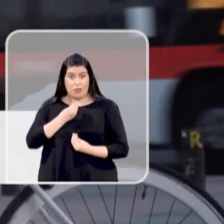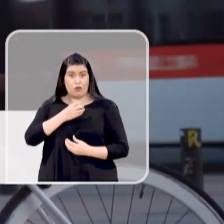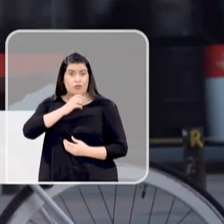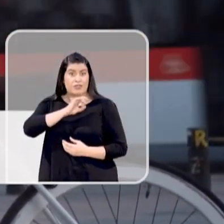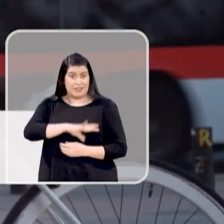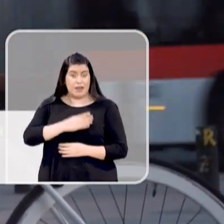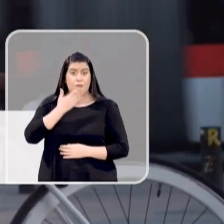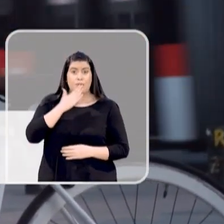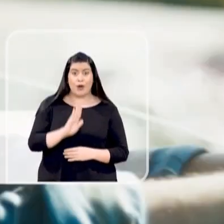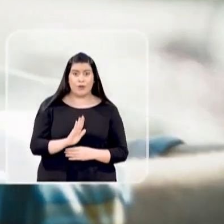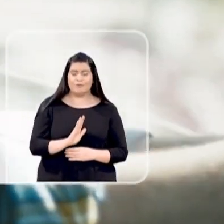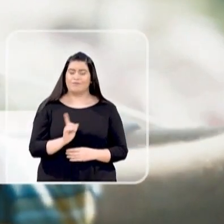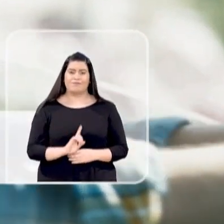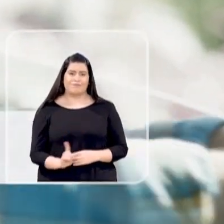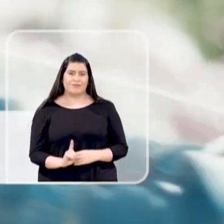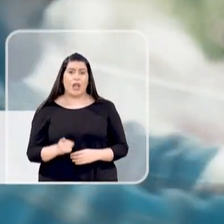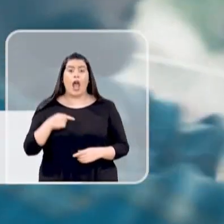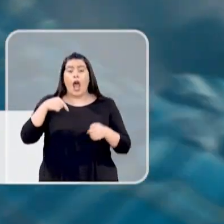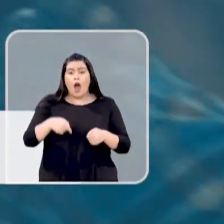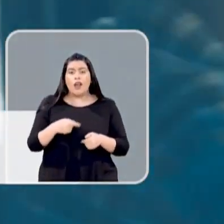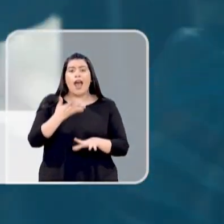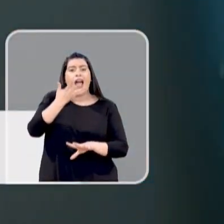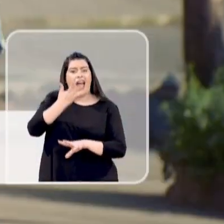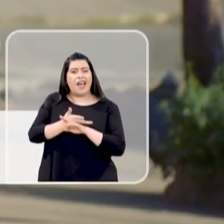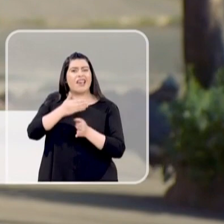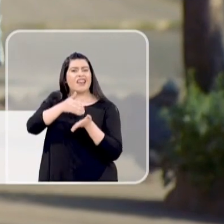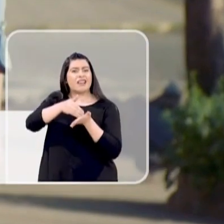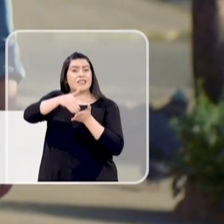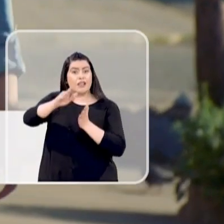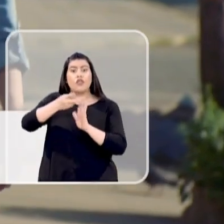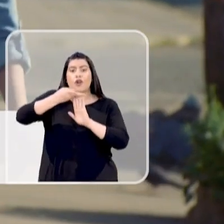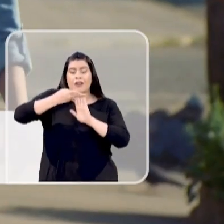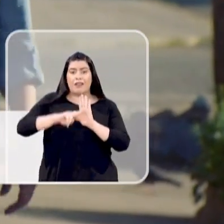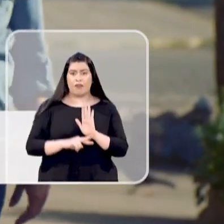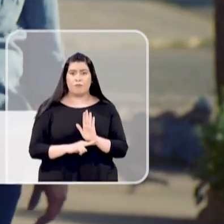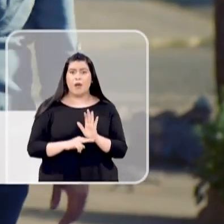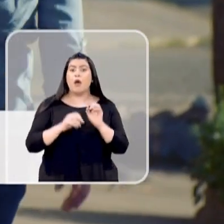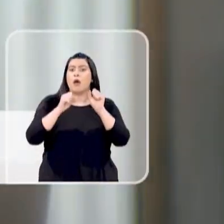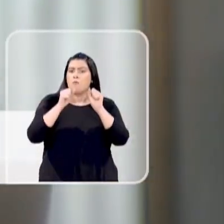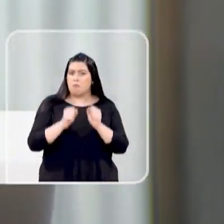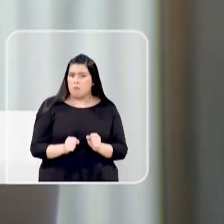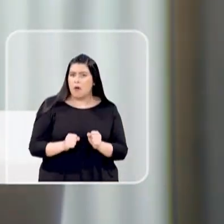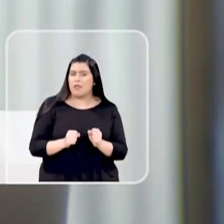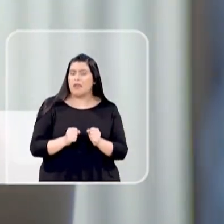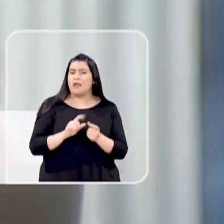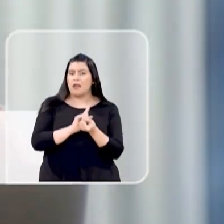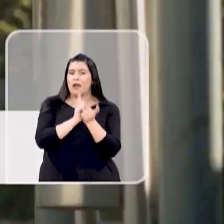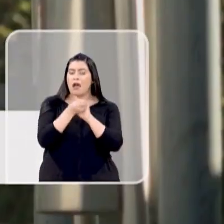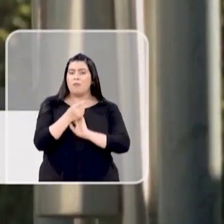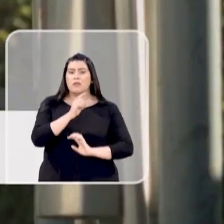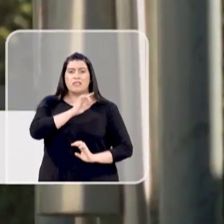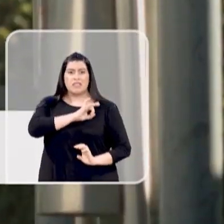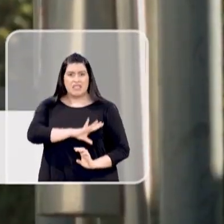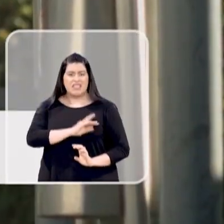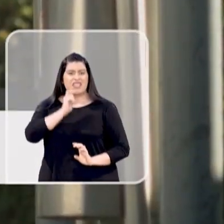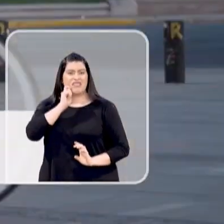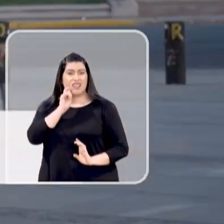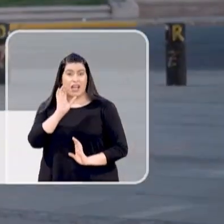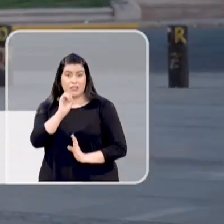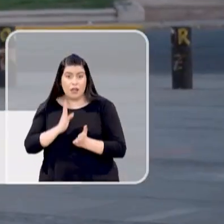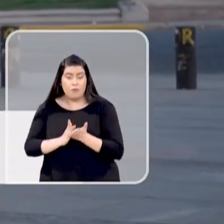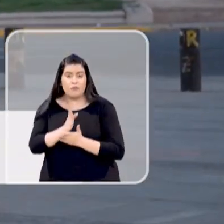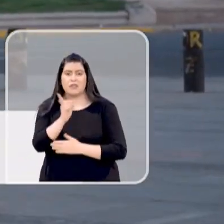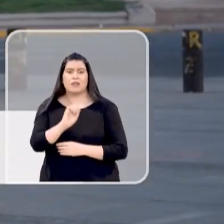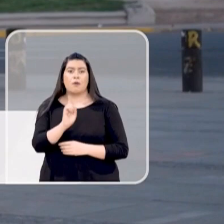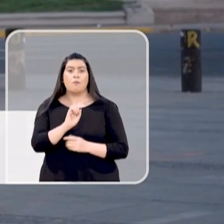miedo no se puede crear un Chile mejor. Pero ahora que existe el rechazo con reformas, hay una nueva alternativa de cambiar Chile, sin